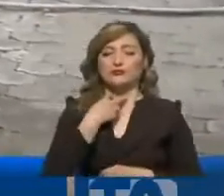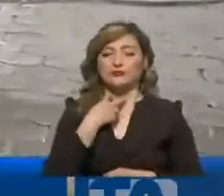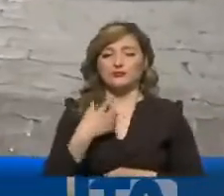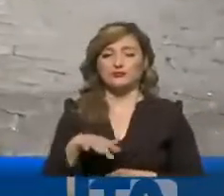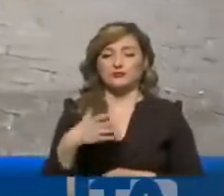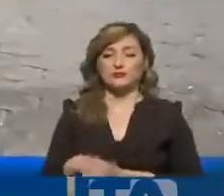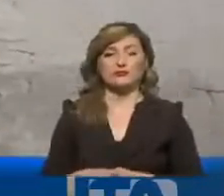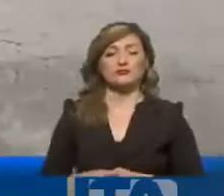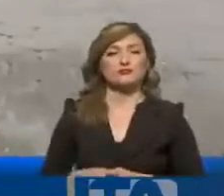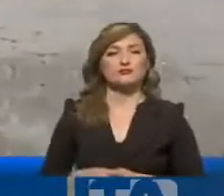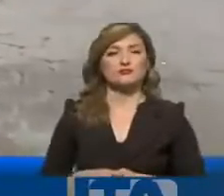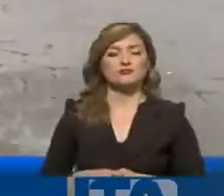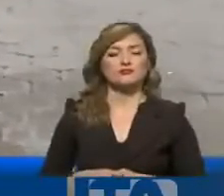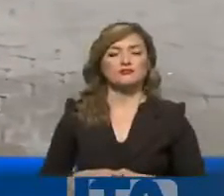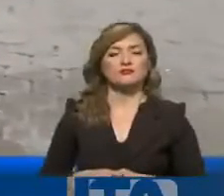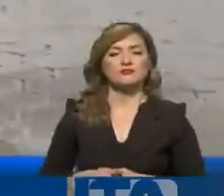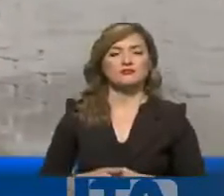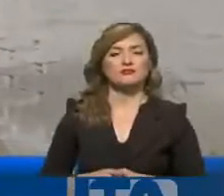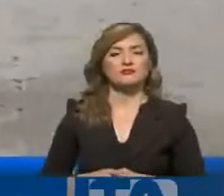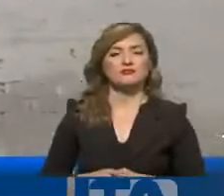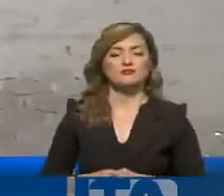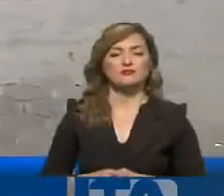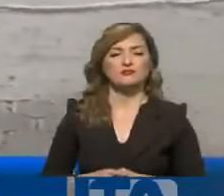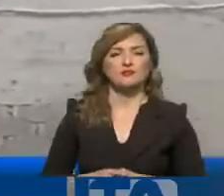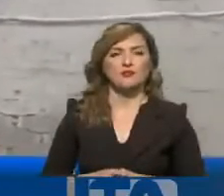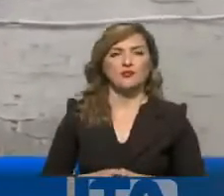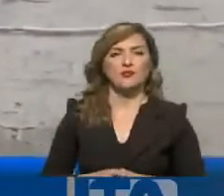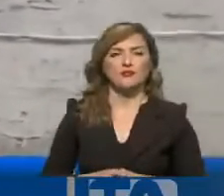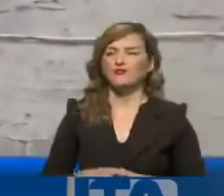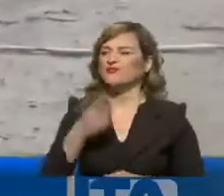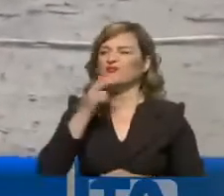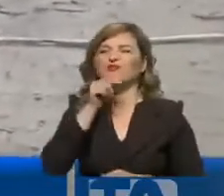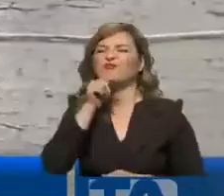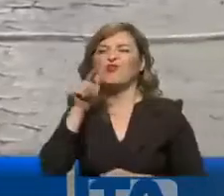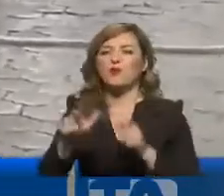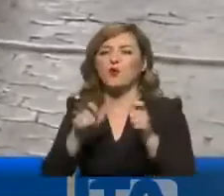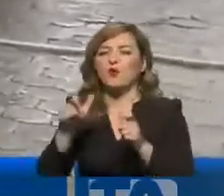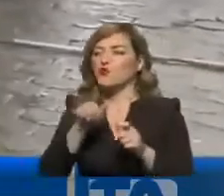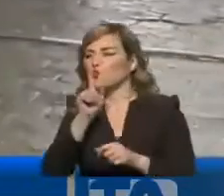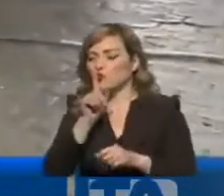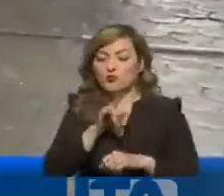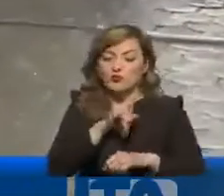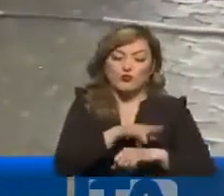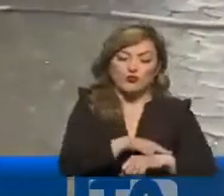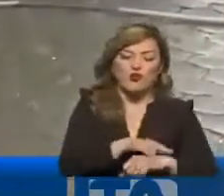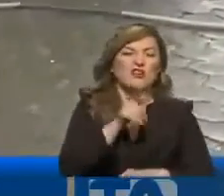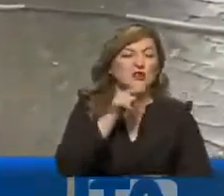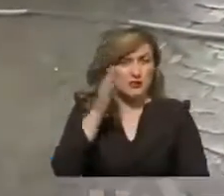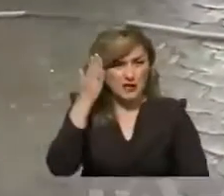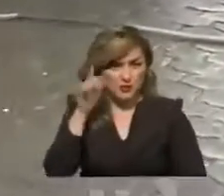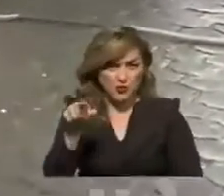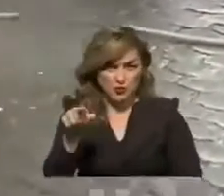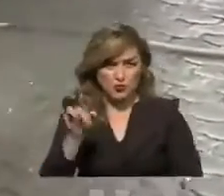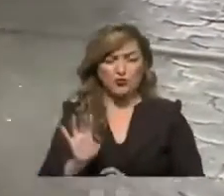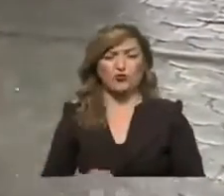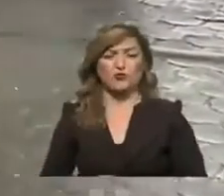centro histórico. ¿Ustedes han logrado identificar quiénes son los ciudadanos que cometen este tipo de delitos? Porque, bueno, en